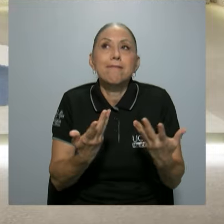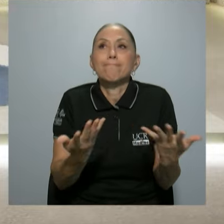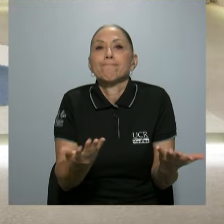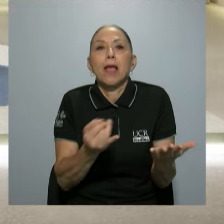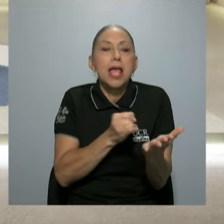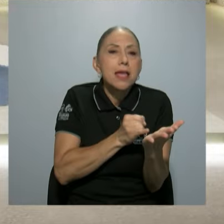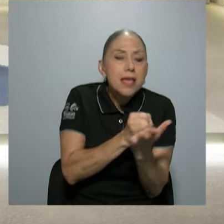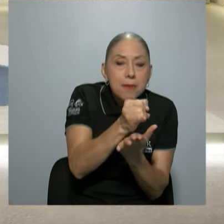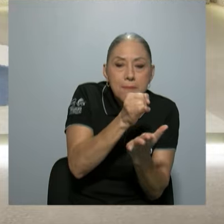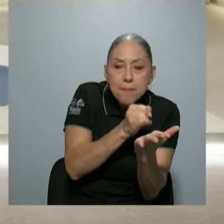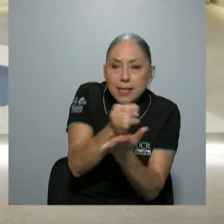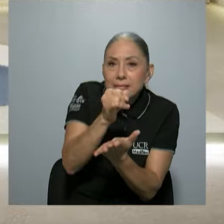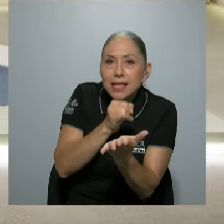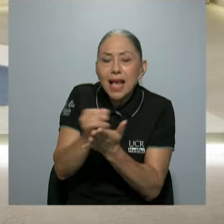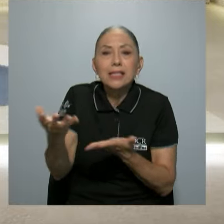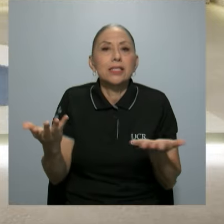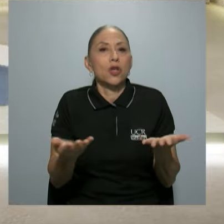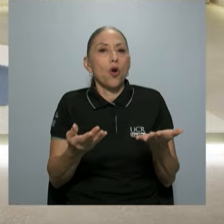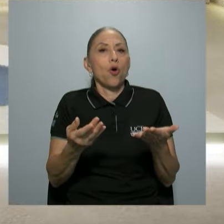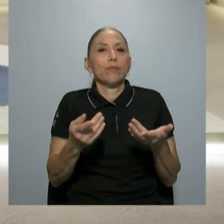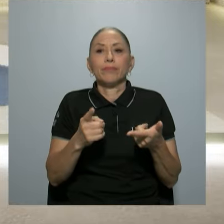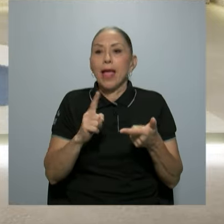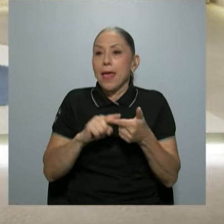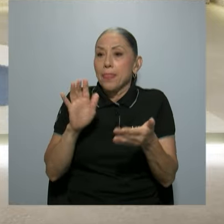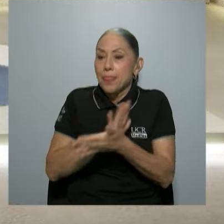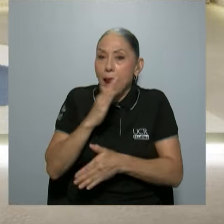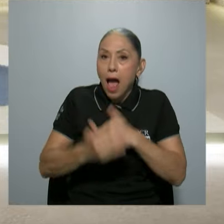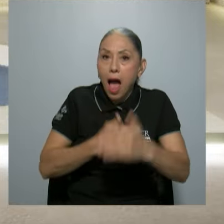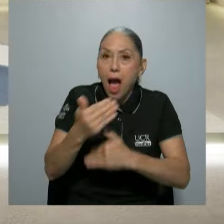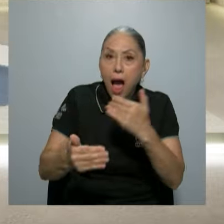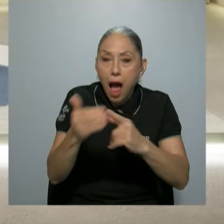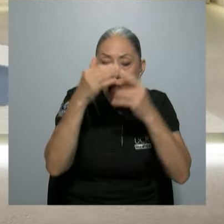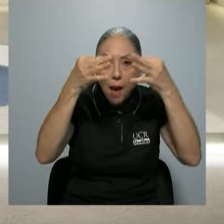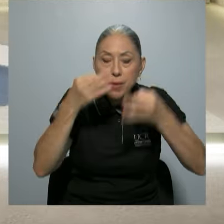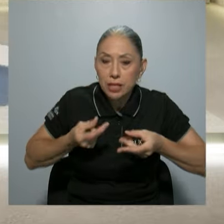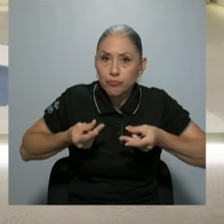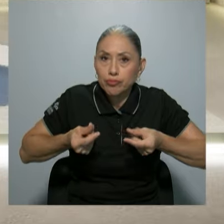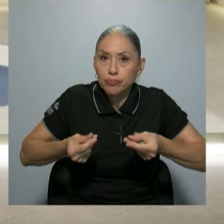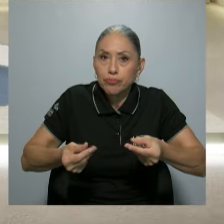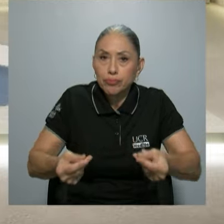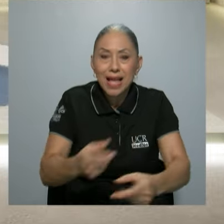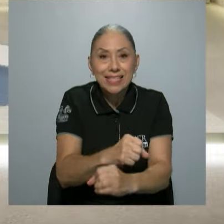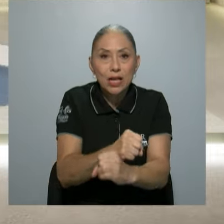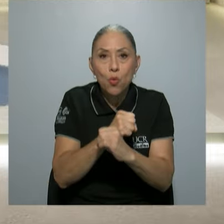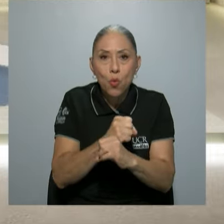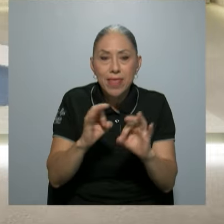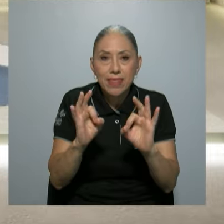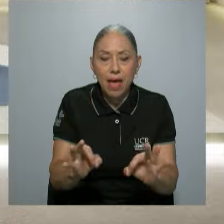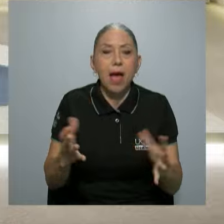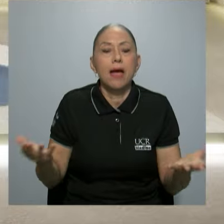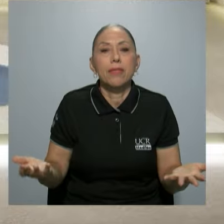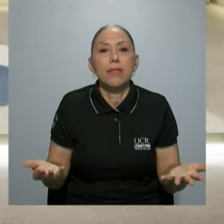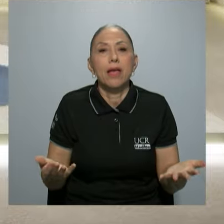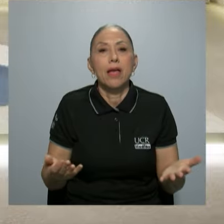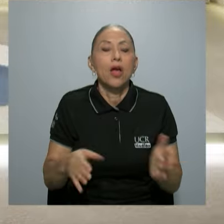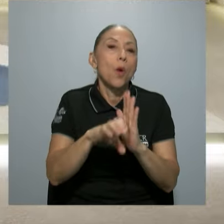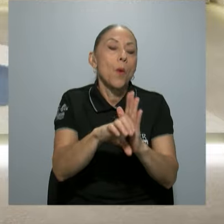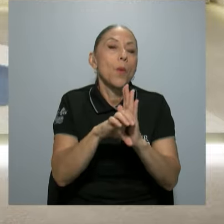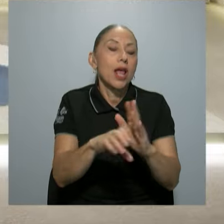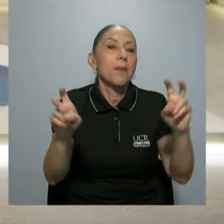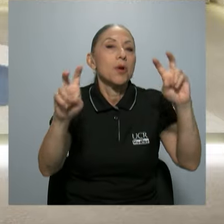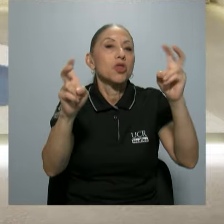investigación, la celeridad en las medidas de seguridad que hay que tomar, como por ejemplo temas